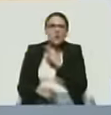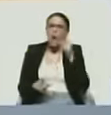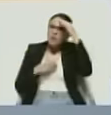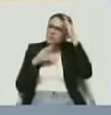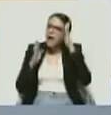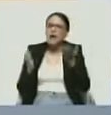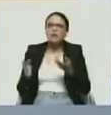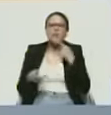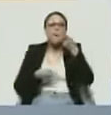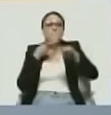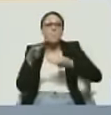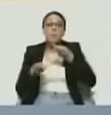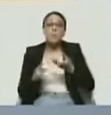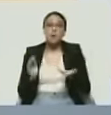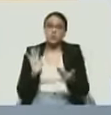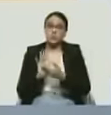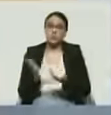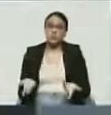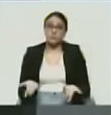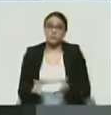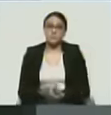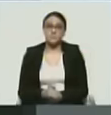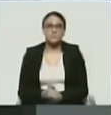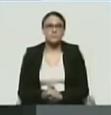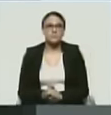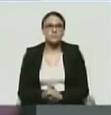ahora mismo hay información electoral importante. Lo vemos.